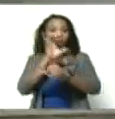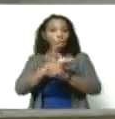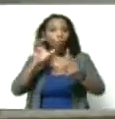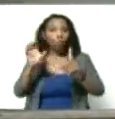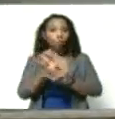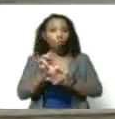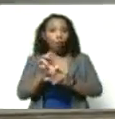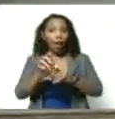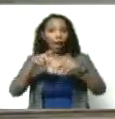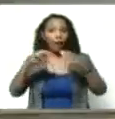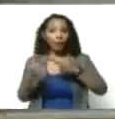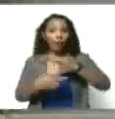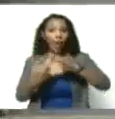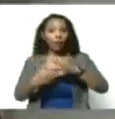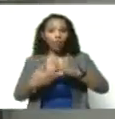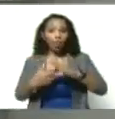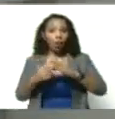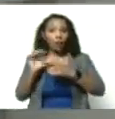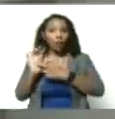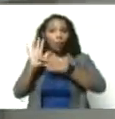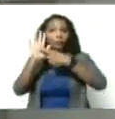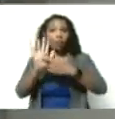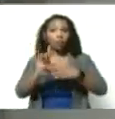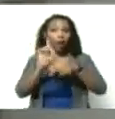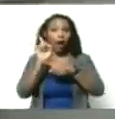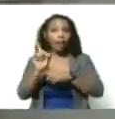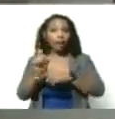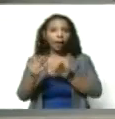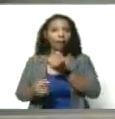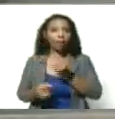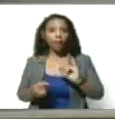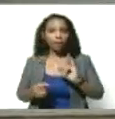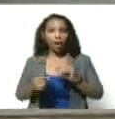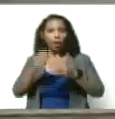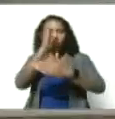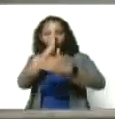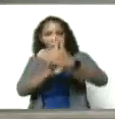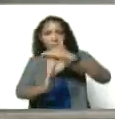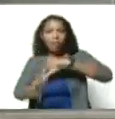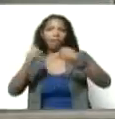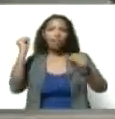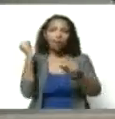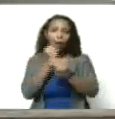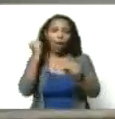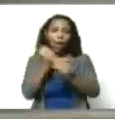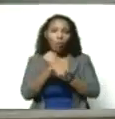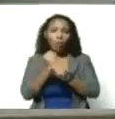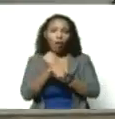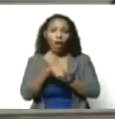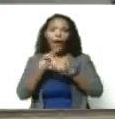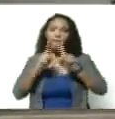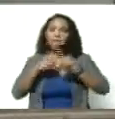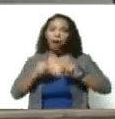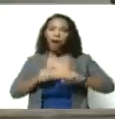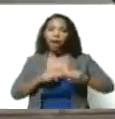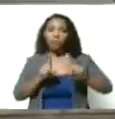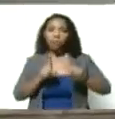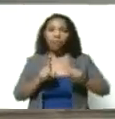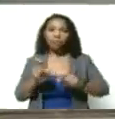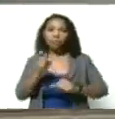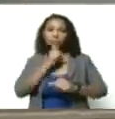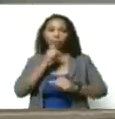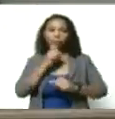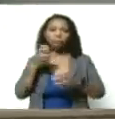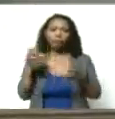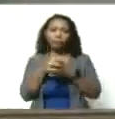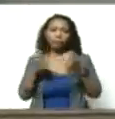y Recreación, representó a esa izquierda humilde, trabajadora, diferente a la arrogante, sectaria